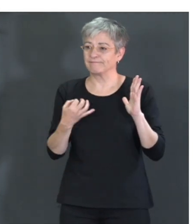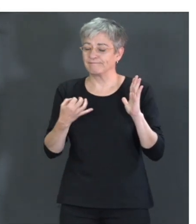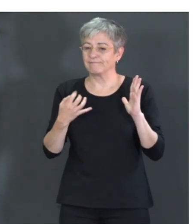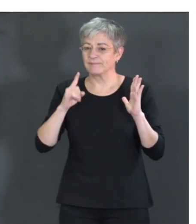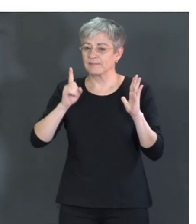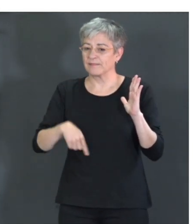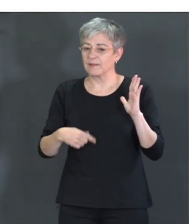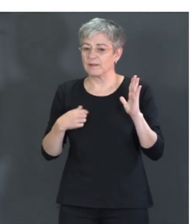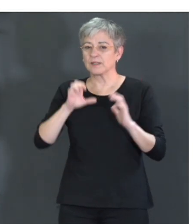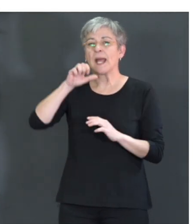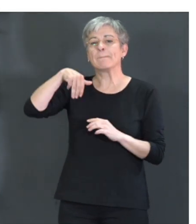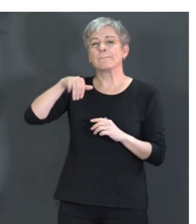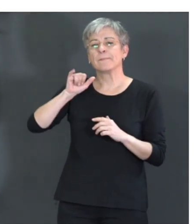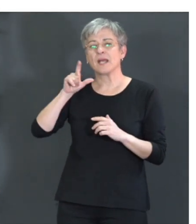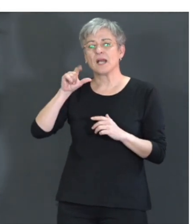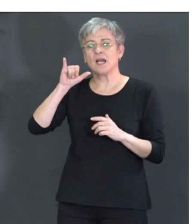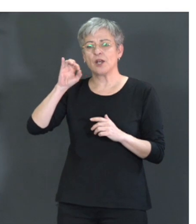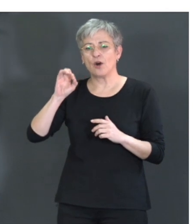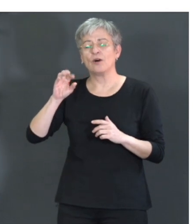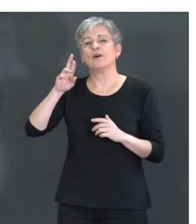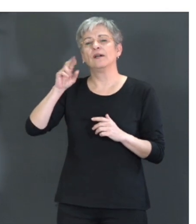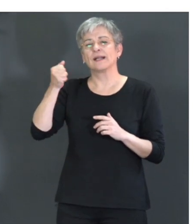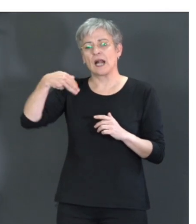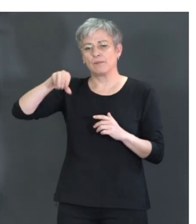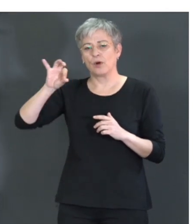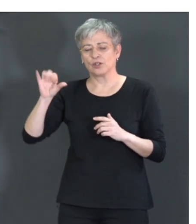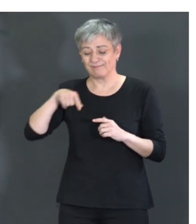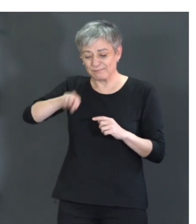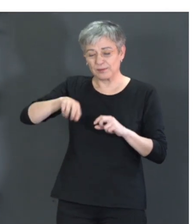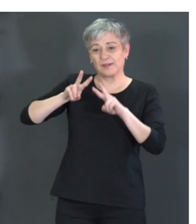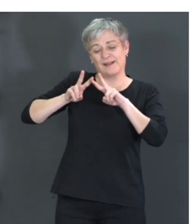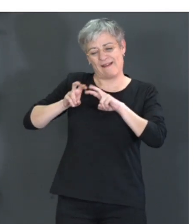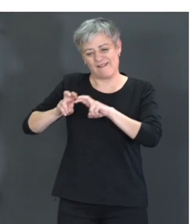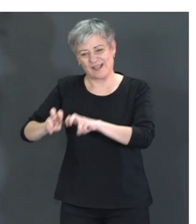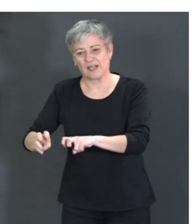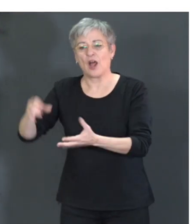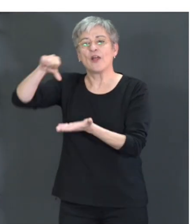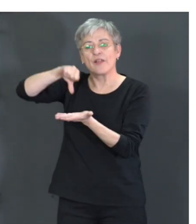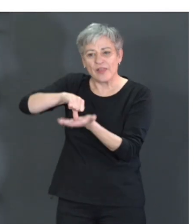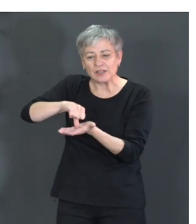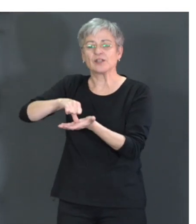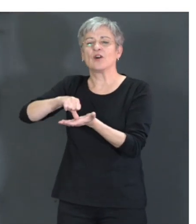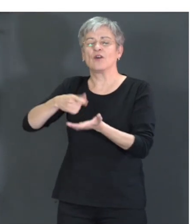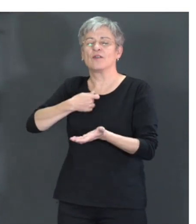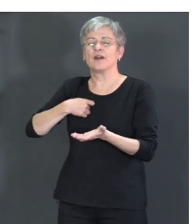nosotros Emilio Ramos. Emilio es responsable de investigación del CEADAC, Centro de Referencia Estatal,